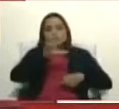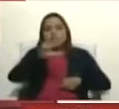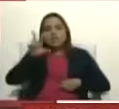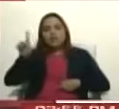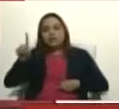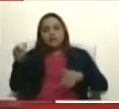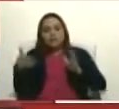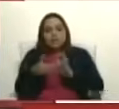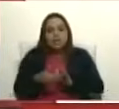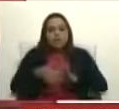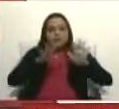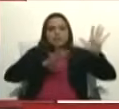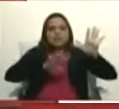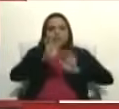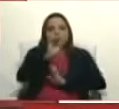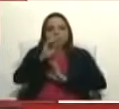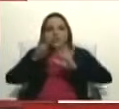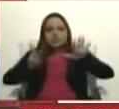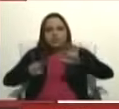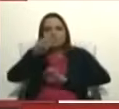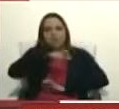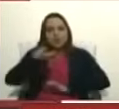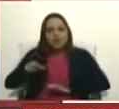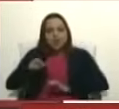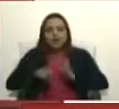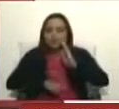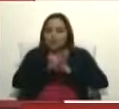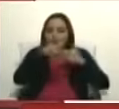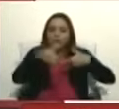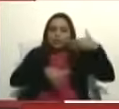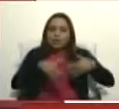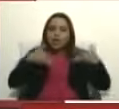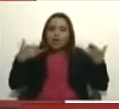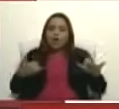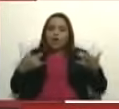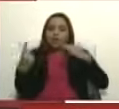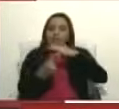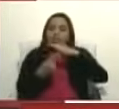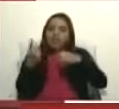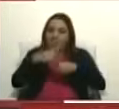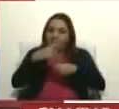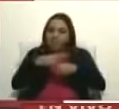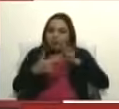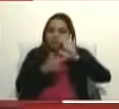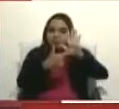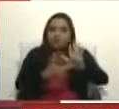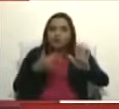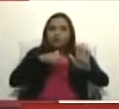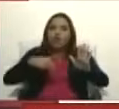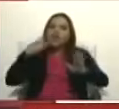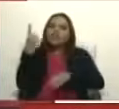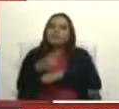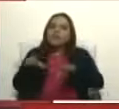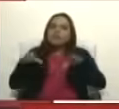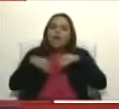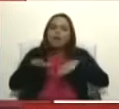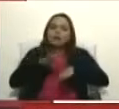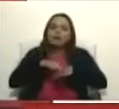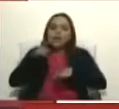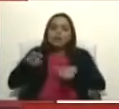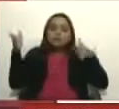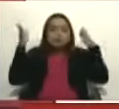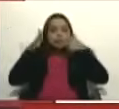10.431.907 personas salieron a votar y dieron estos resultados, y que nosotros estamos obligados a cumplirlo porque es un